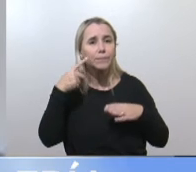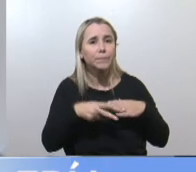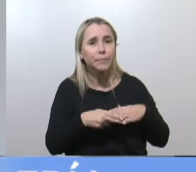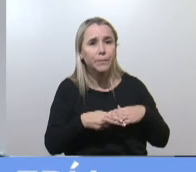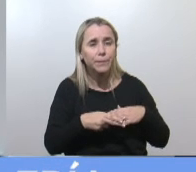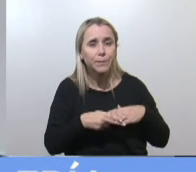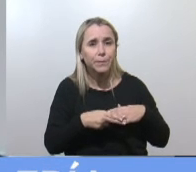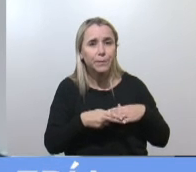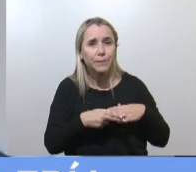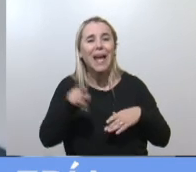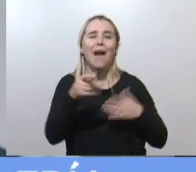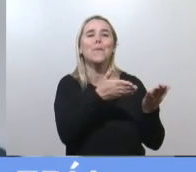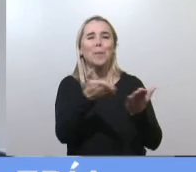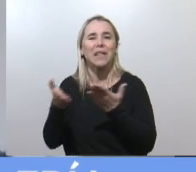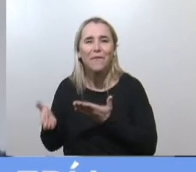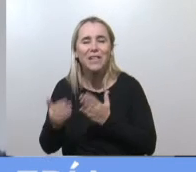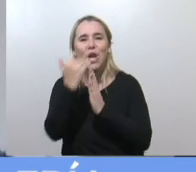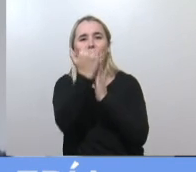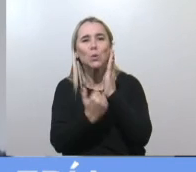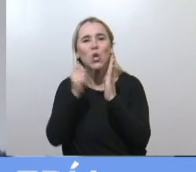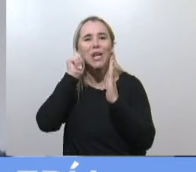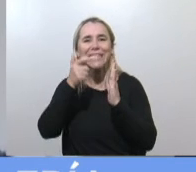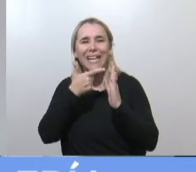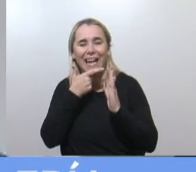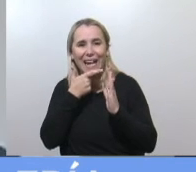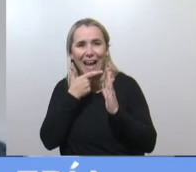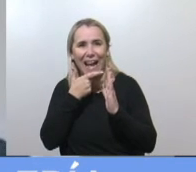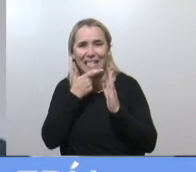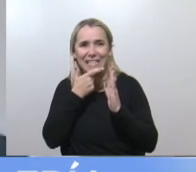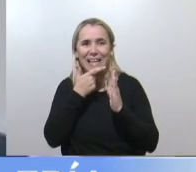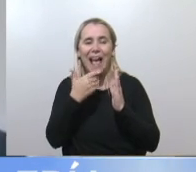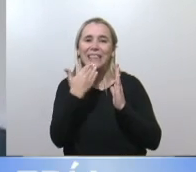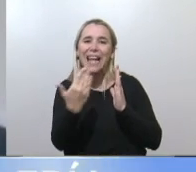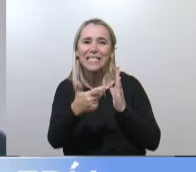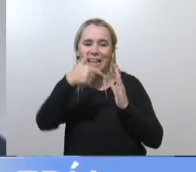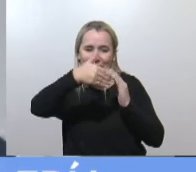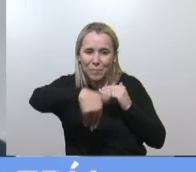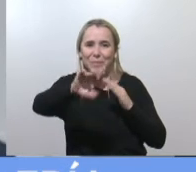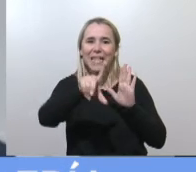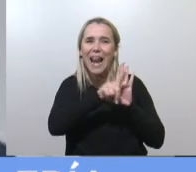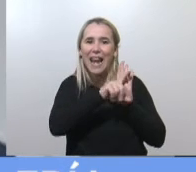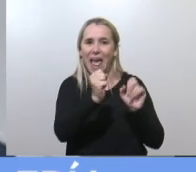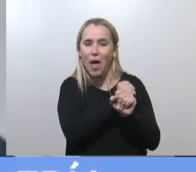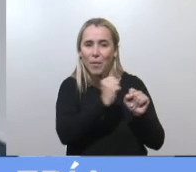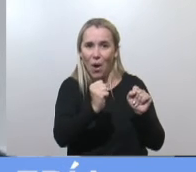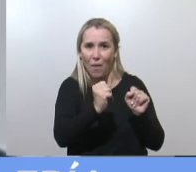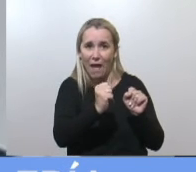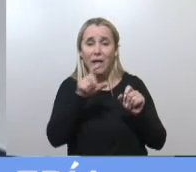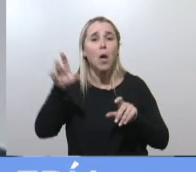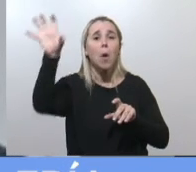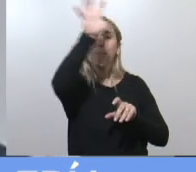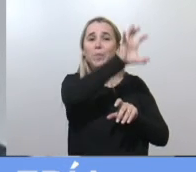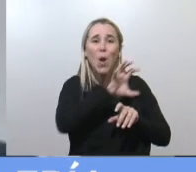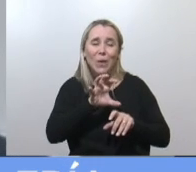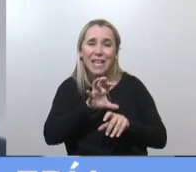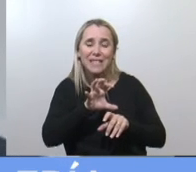contempladas en la reducción de la tarifa de gas a partir de la sanción del presente proyecto de ley, y que se reencuentran radicadas en provincias